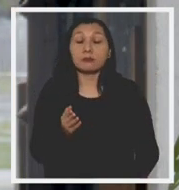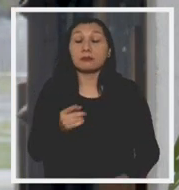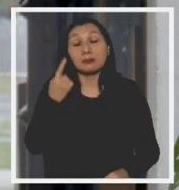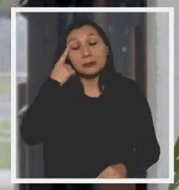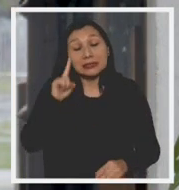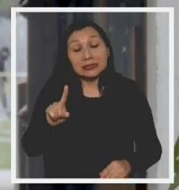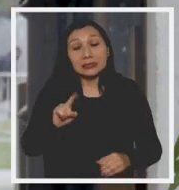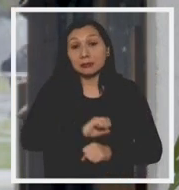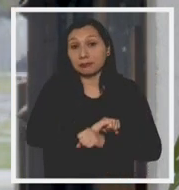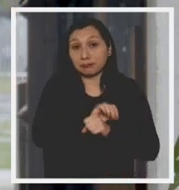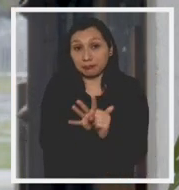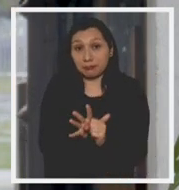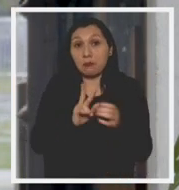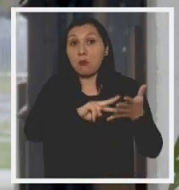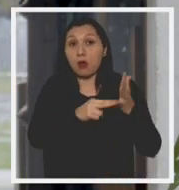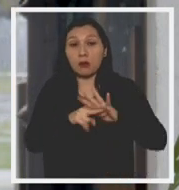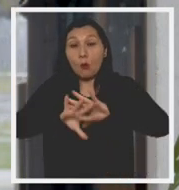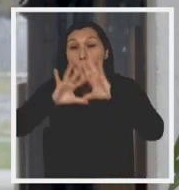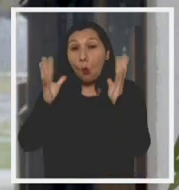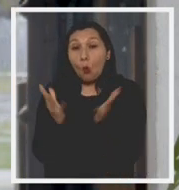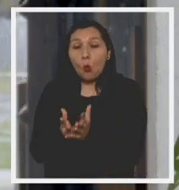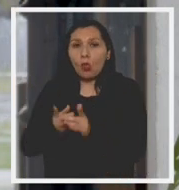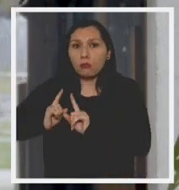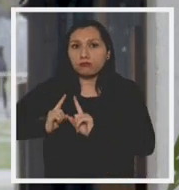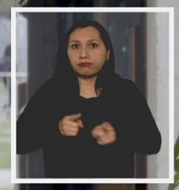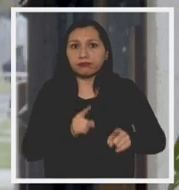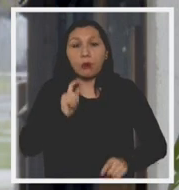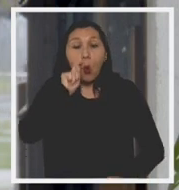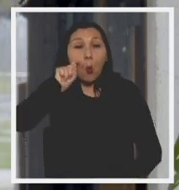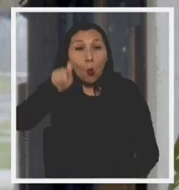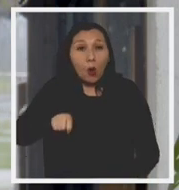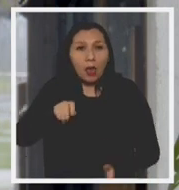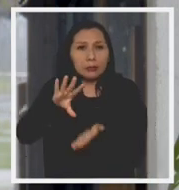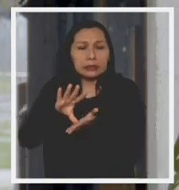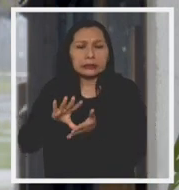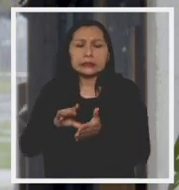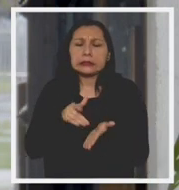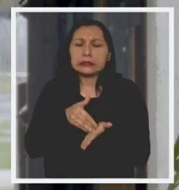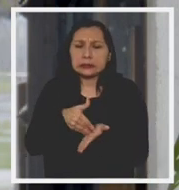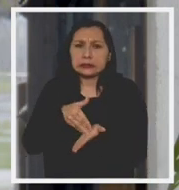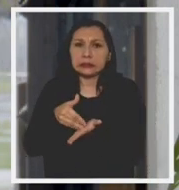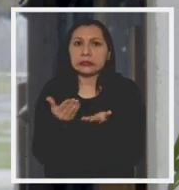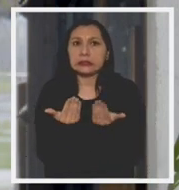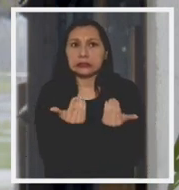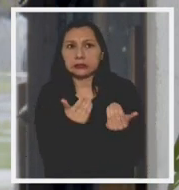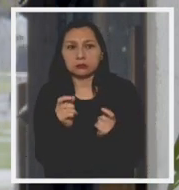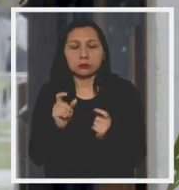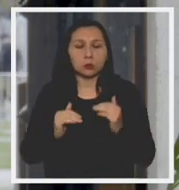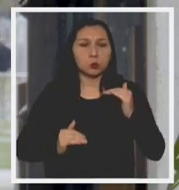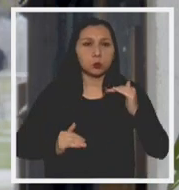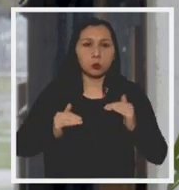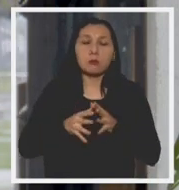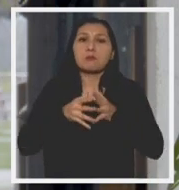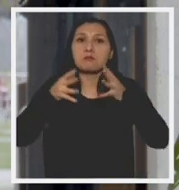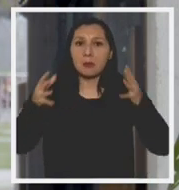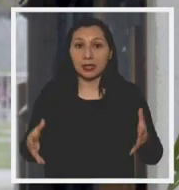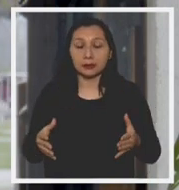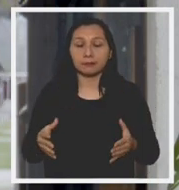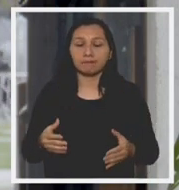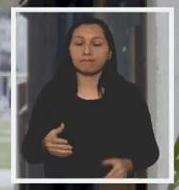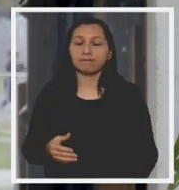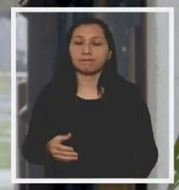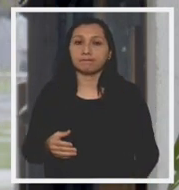pandemia y la crisis mundial causada por la guerra en Ucrania han aumentado la fragilidad y las necesidades. El